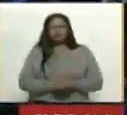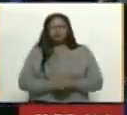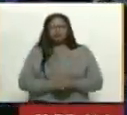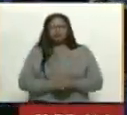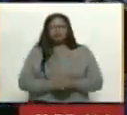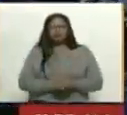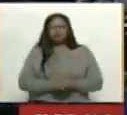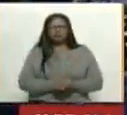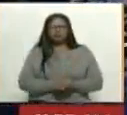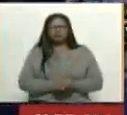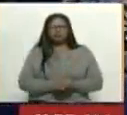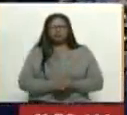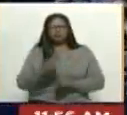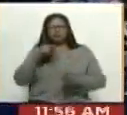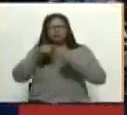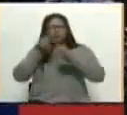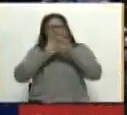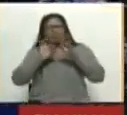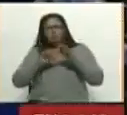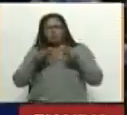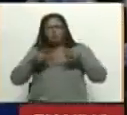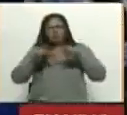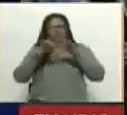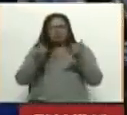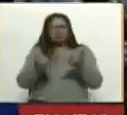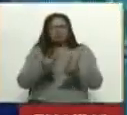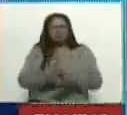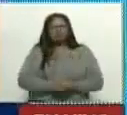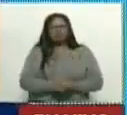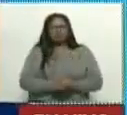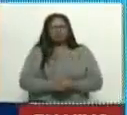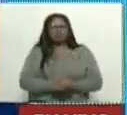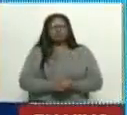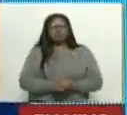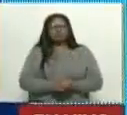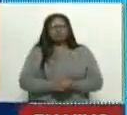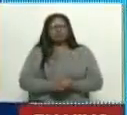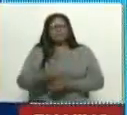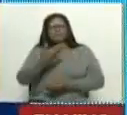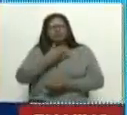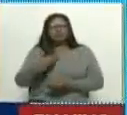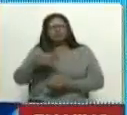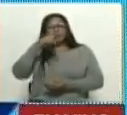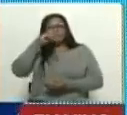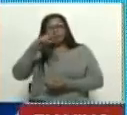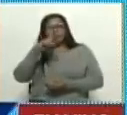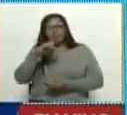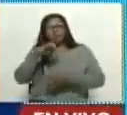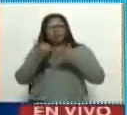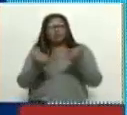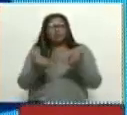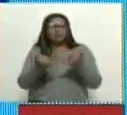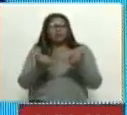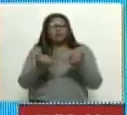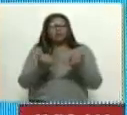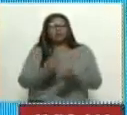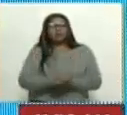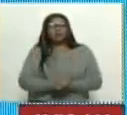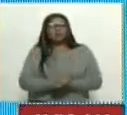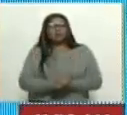venezolano férrea del presidente maduro y el presidente maduro con su pueblo y su gobierno